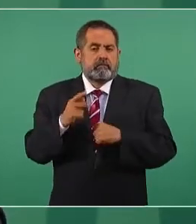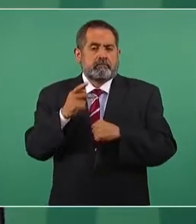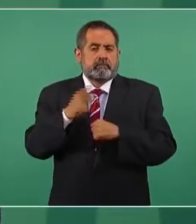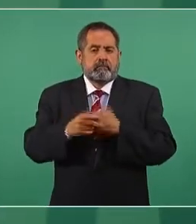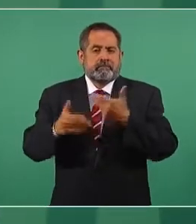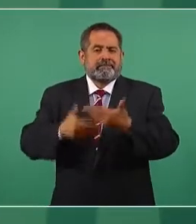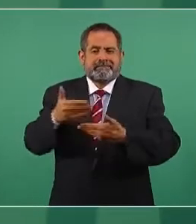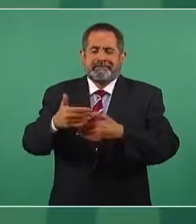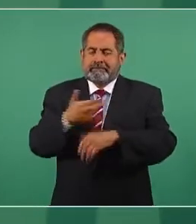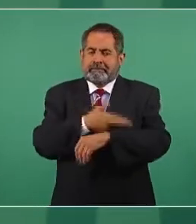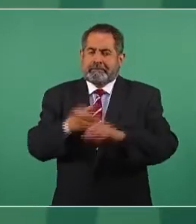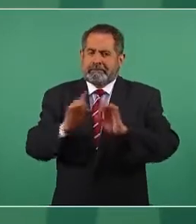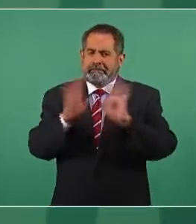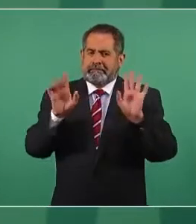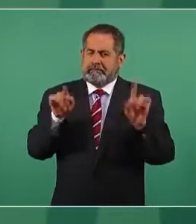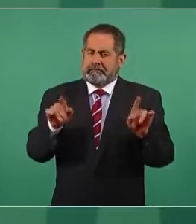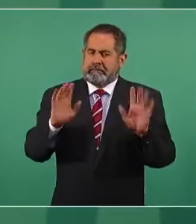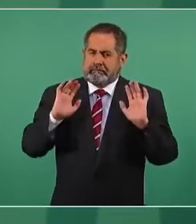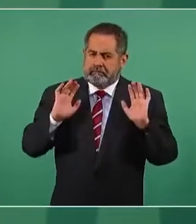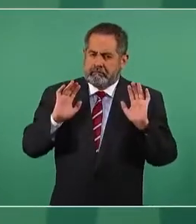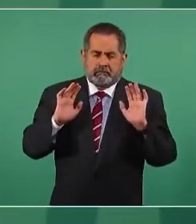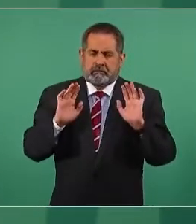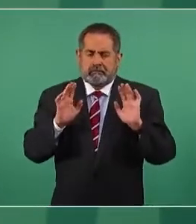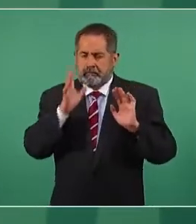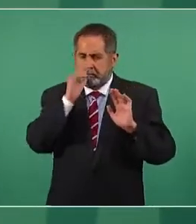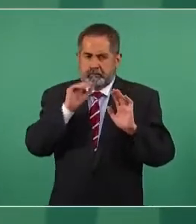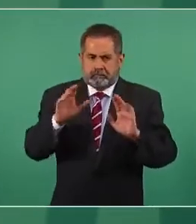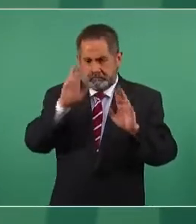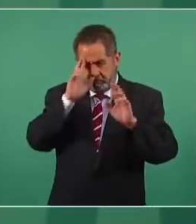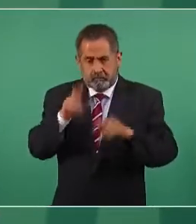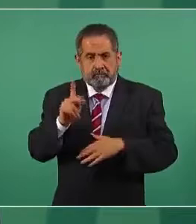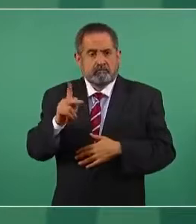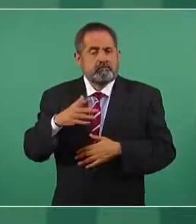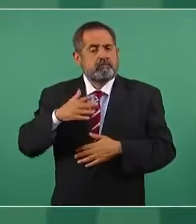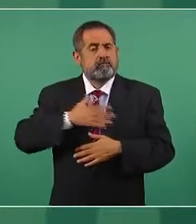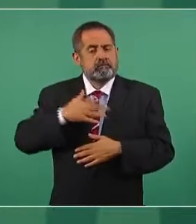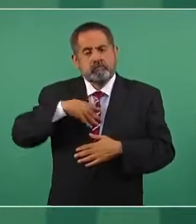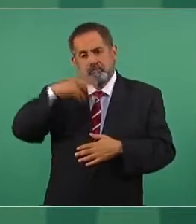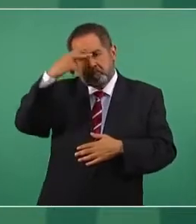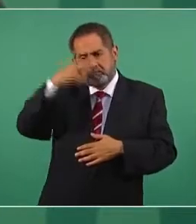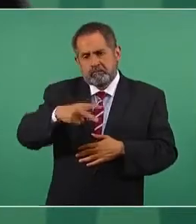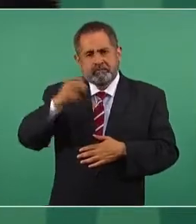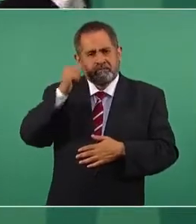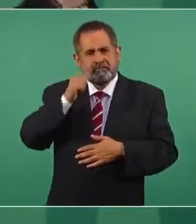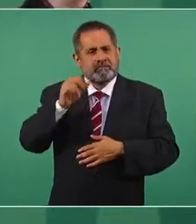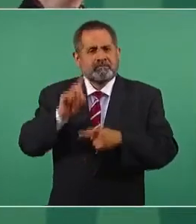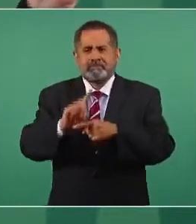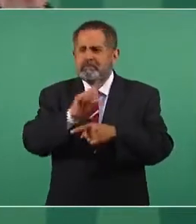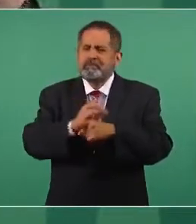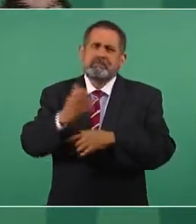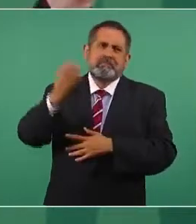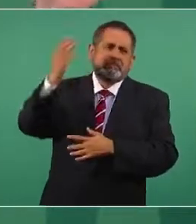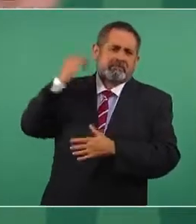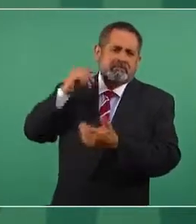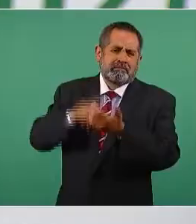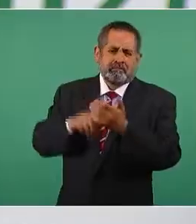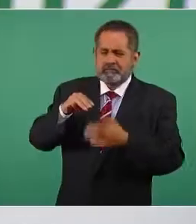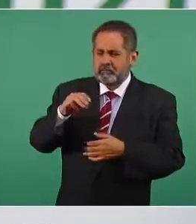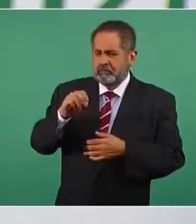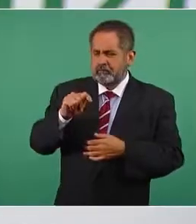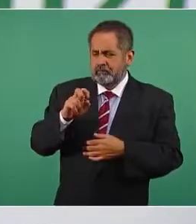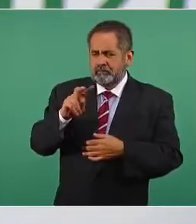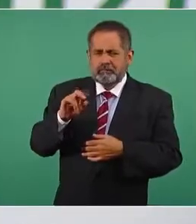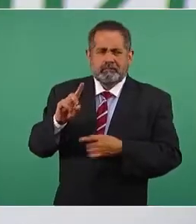procesos que son muy complejos, pero lo que sí te puedo decir es que la posición de México desde el encuentro aquel en Montevideo ya hace mucho